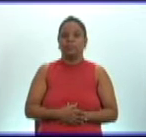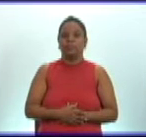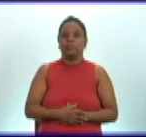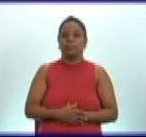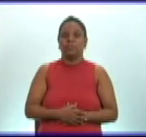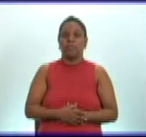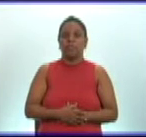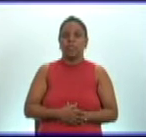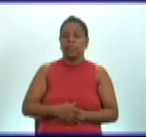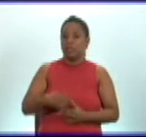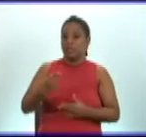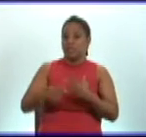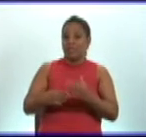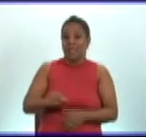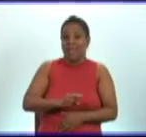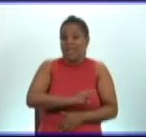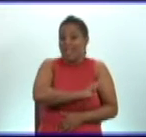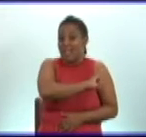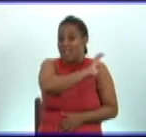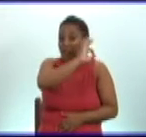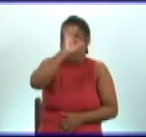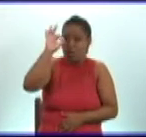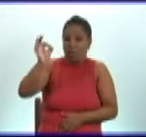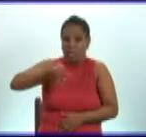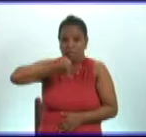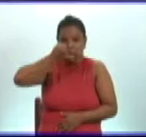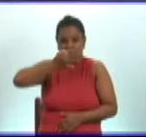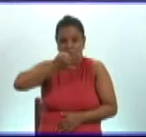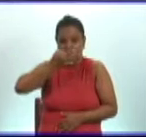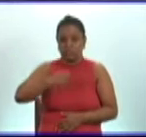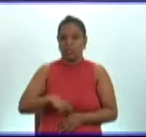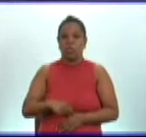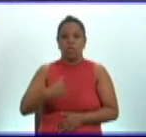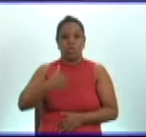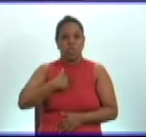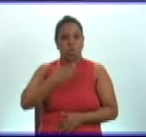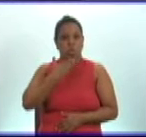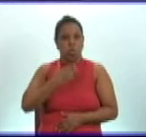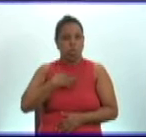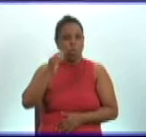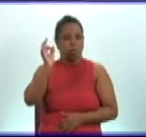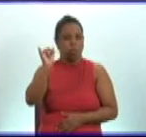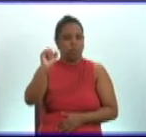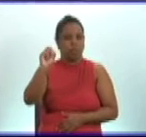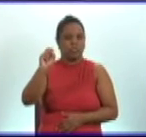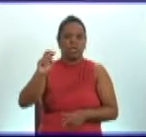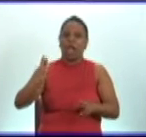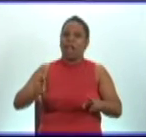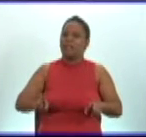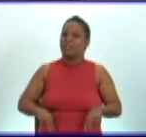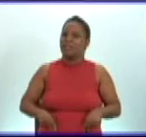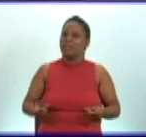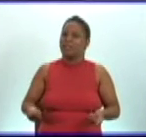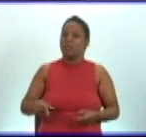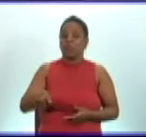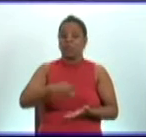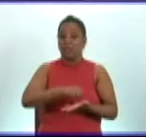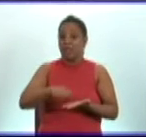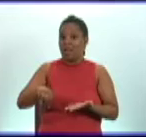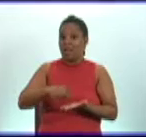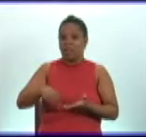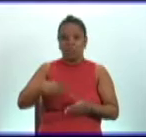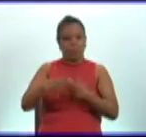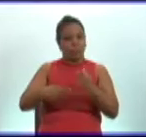Sería el único argumento para que este tribunal y yo como fiscal creamos que esas rayaduras no fueron hechas